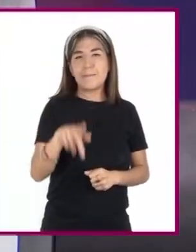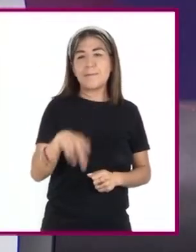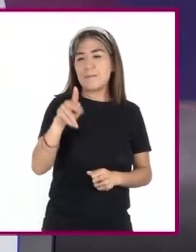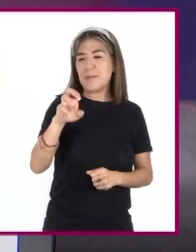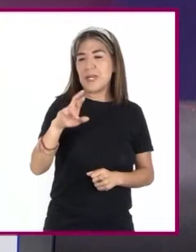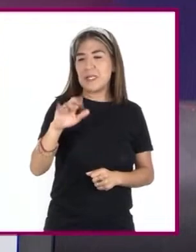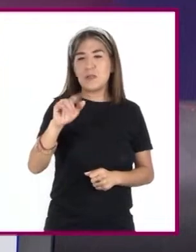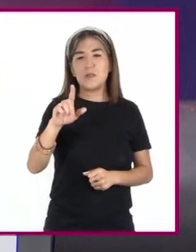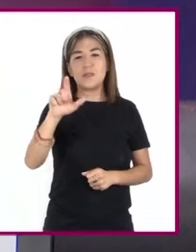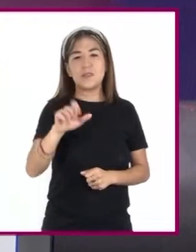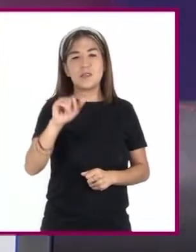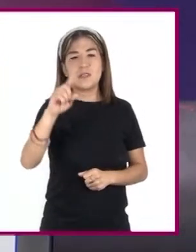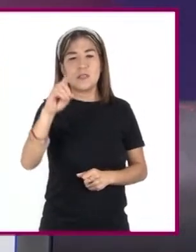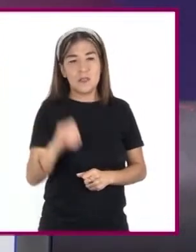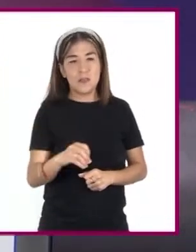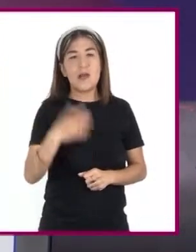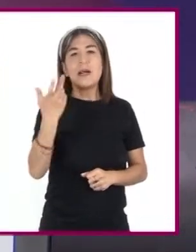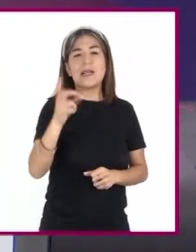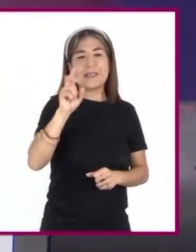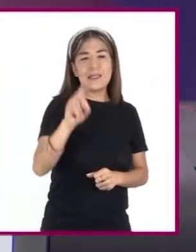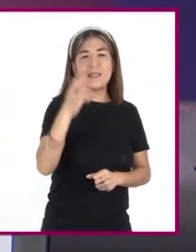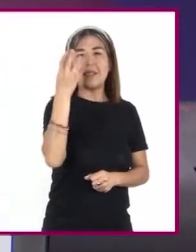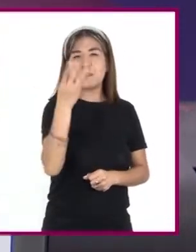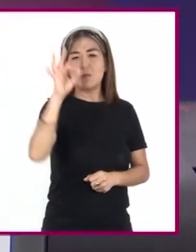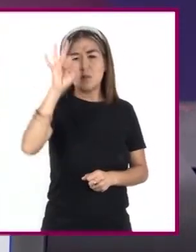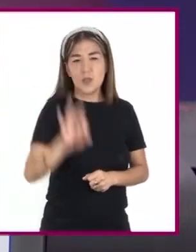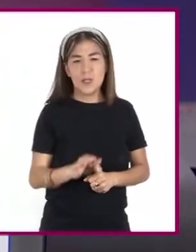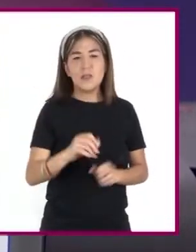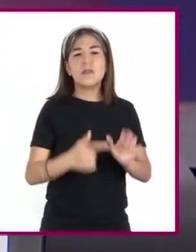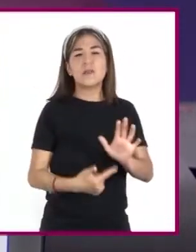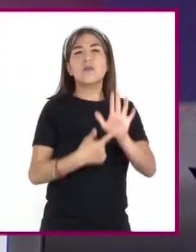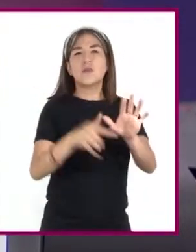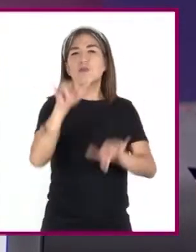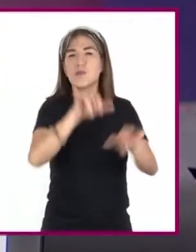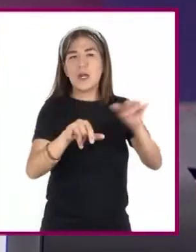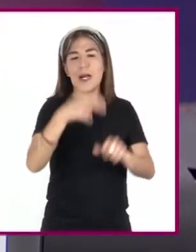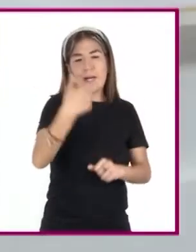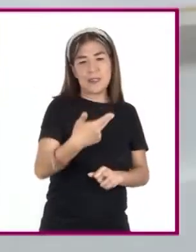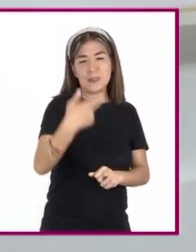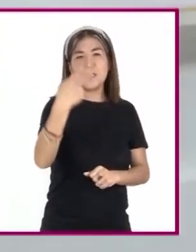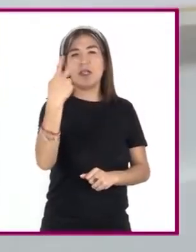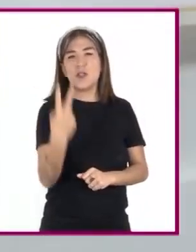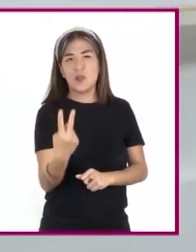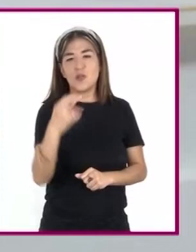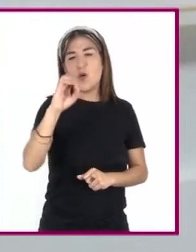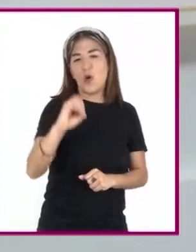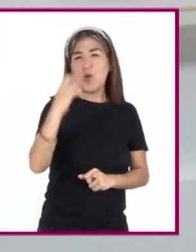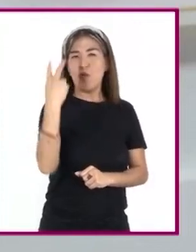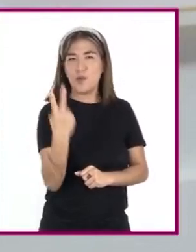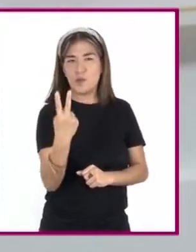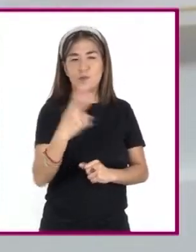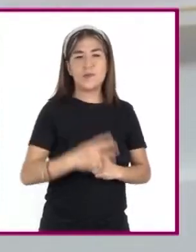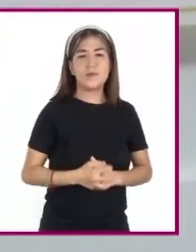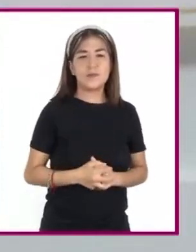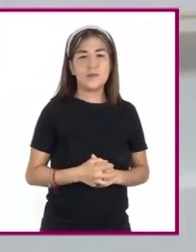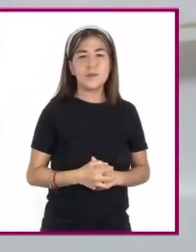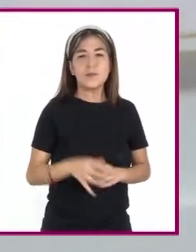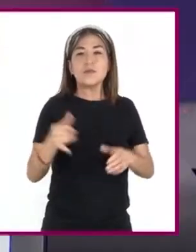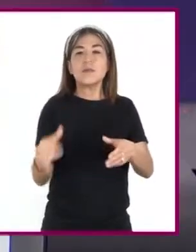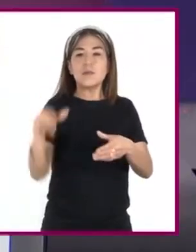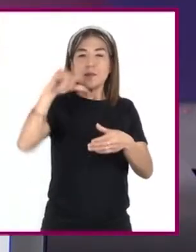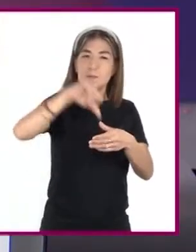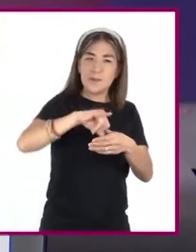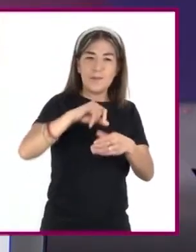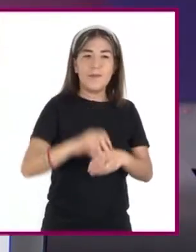hidrógeno concentrado al 33%, cuya fórmula es H2O2. Y agregamos